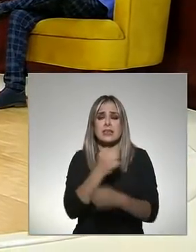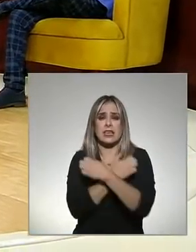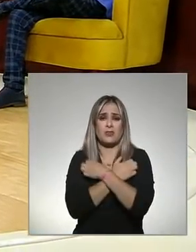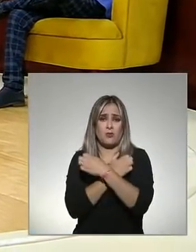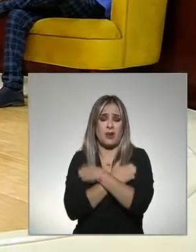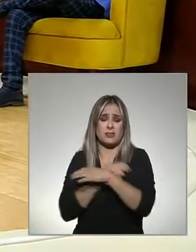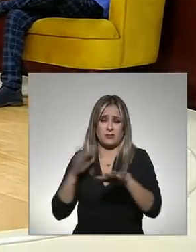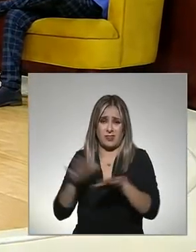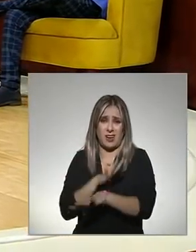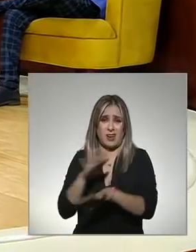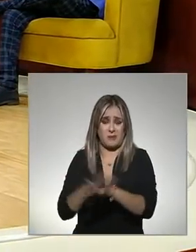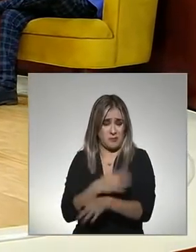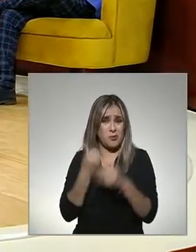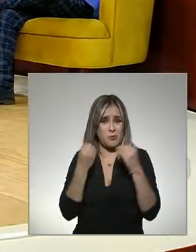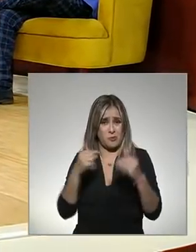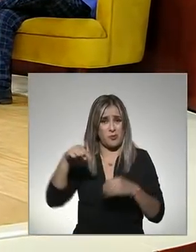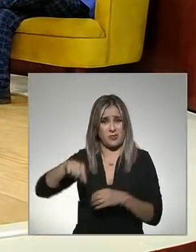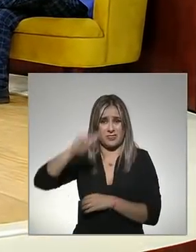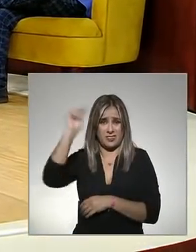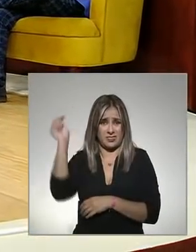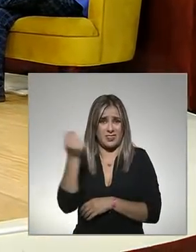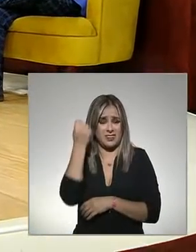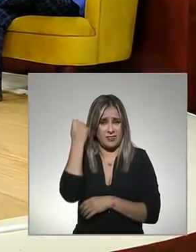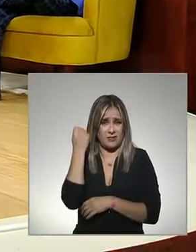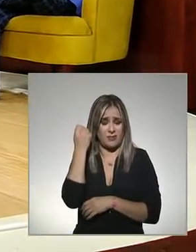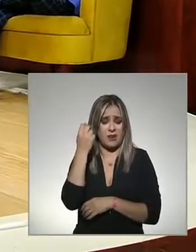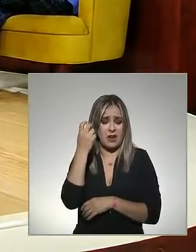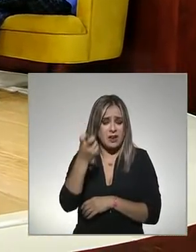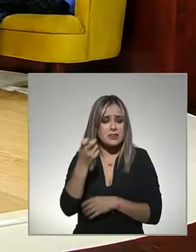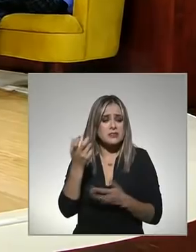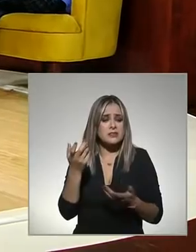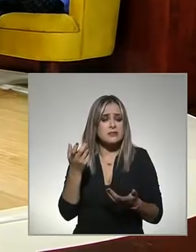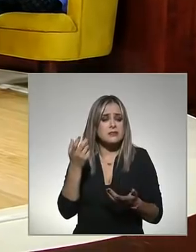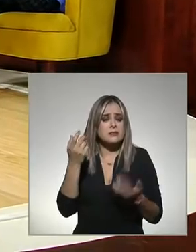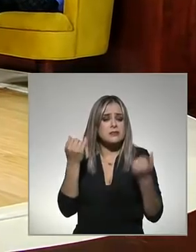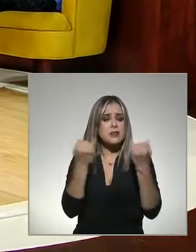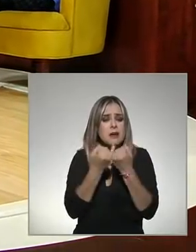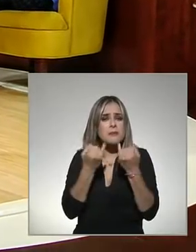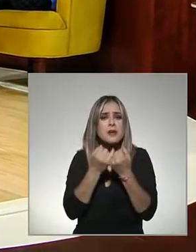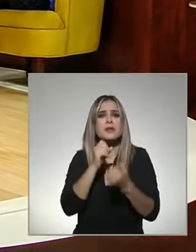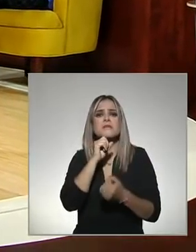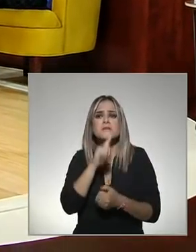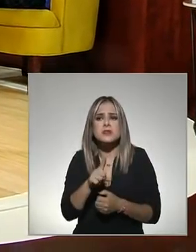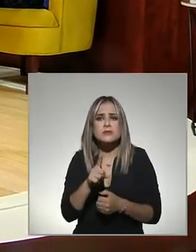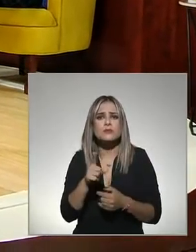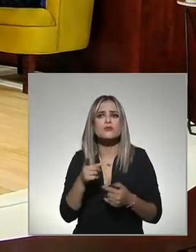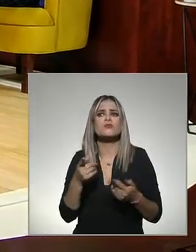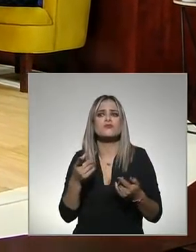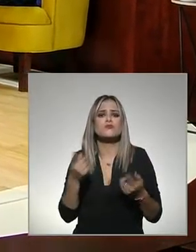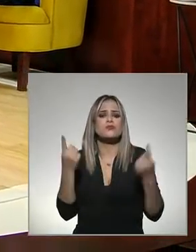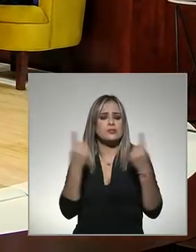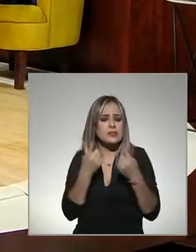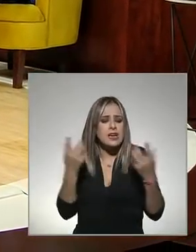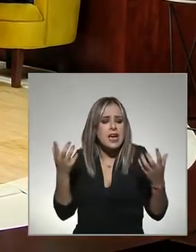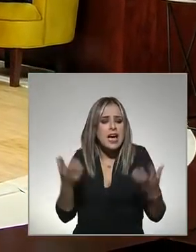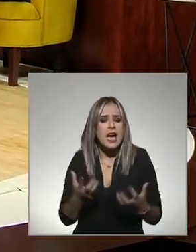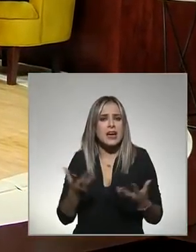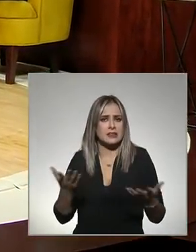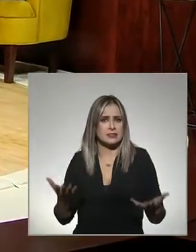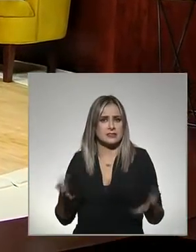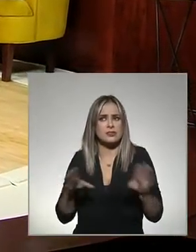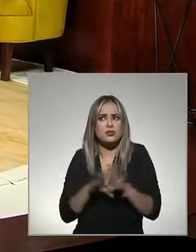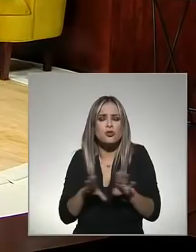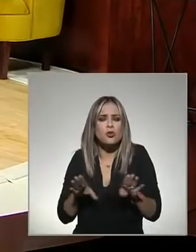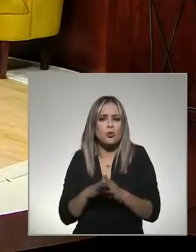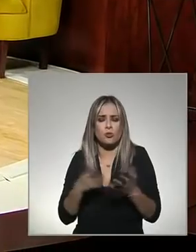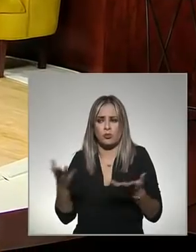era digital? ¿Qué es lo que debemos preservar de la educación tradicional? ¿Pero qué es también hacia dónde se deben dirigir estas nuevas dinámicas? Vidal,